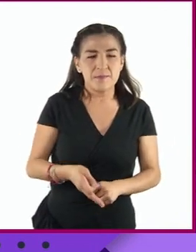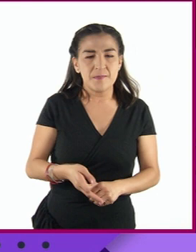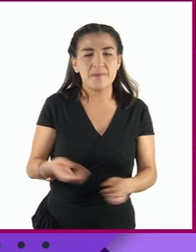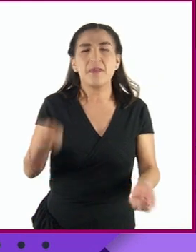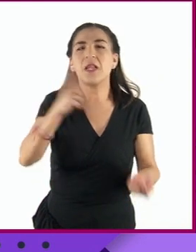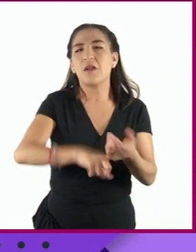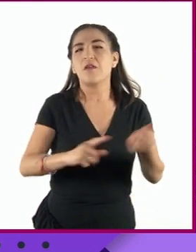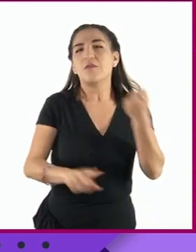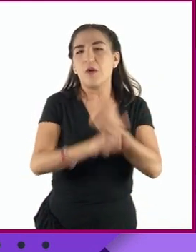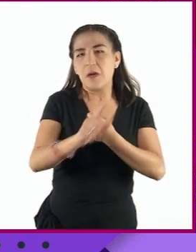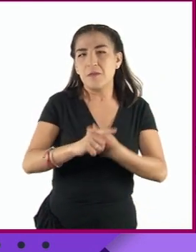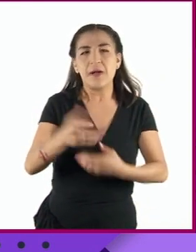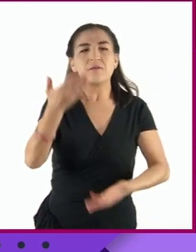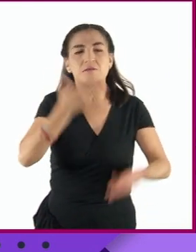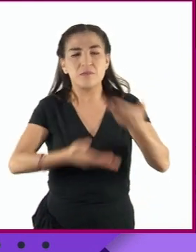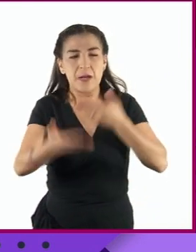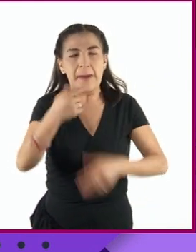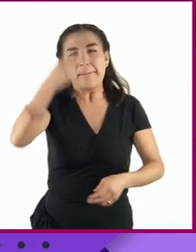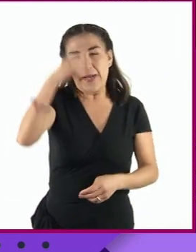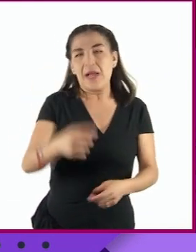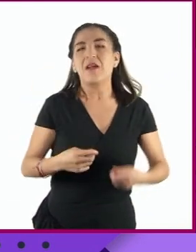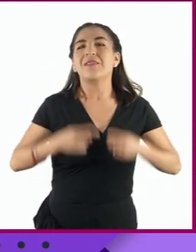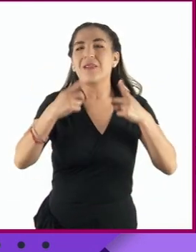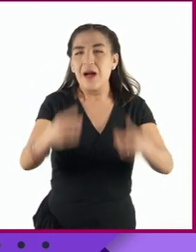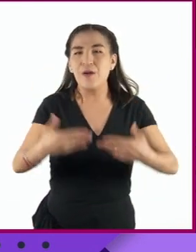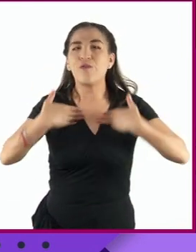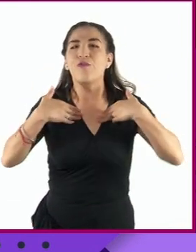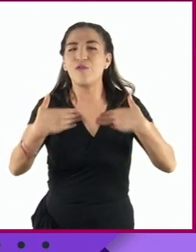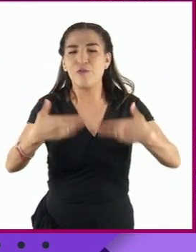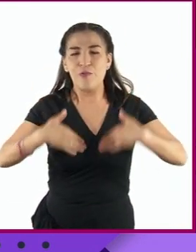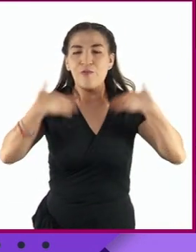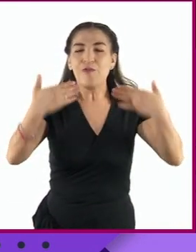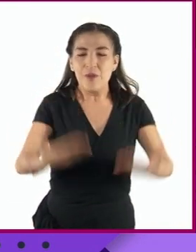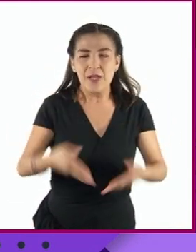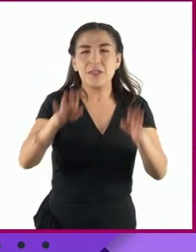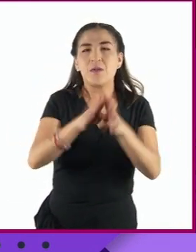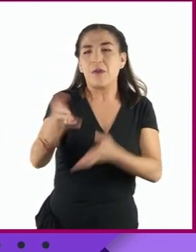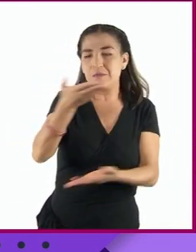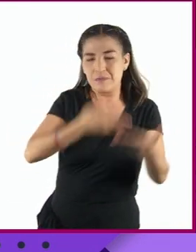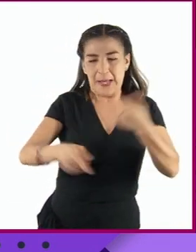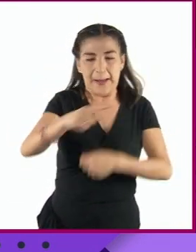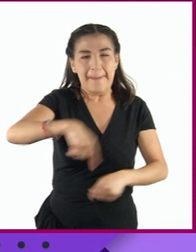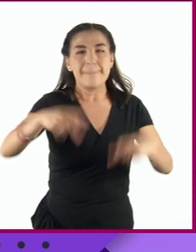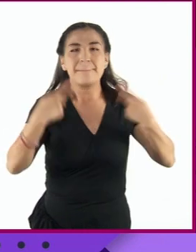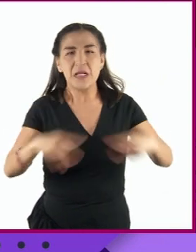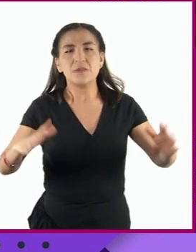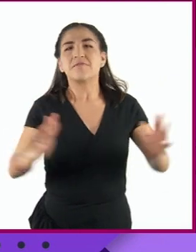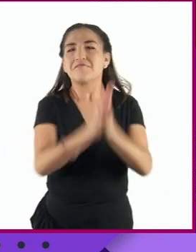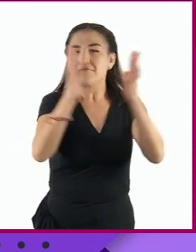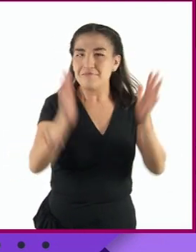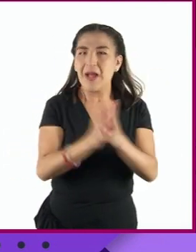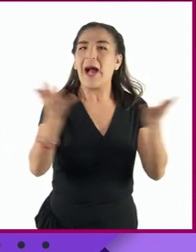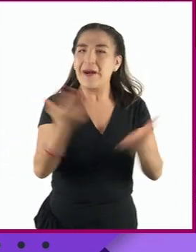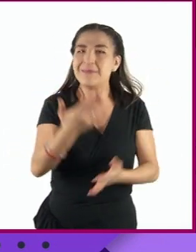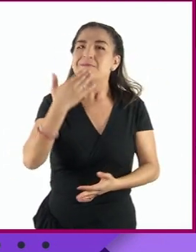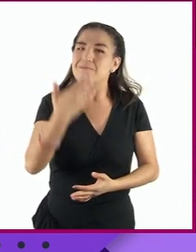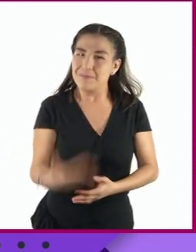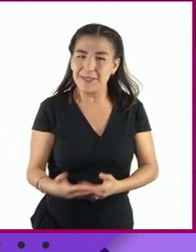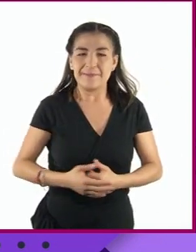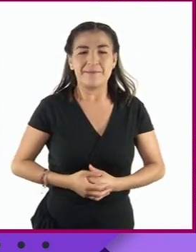conflicto. Obtener la confianza y cooperación de las partes. Fomentar su participación activa en el